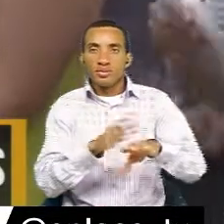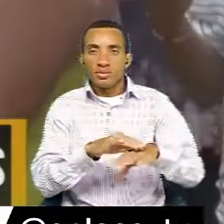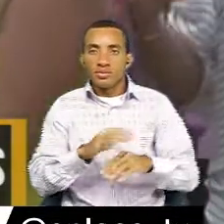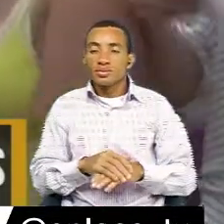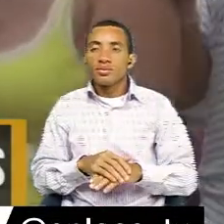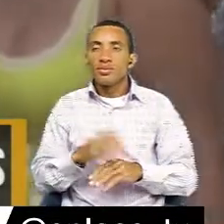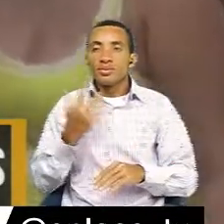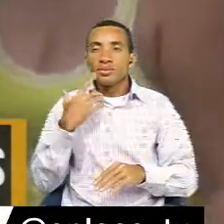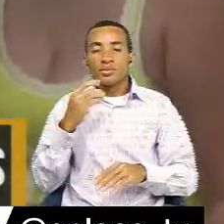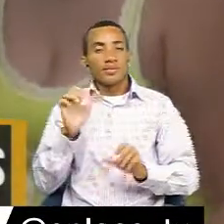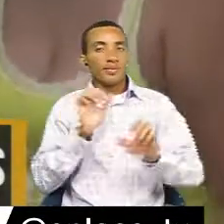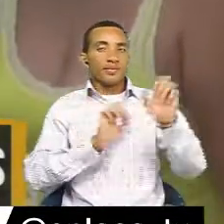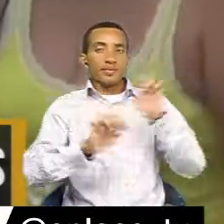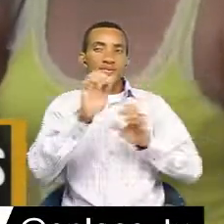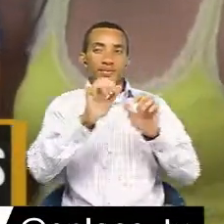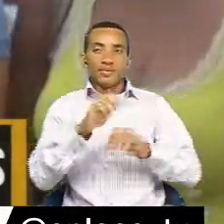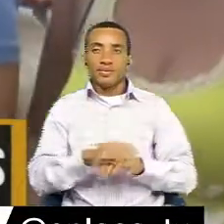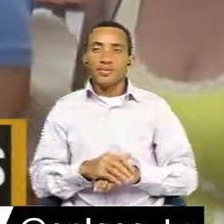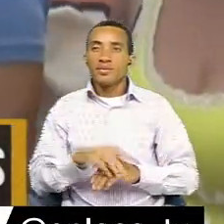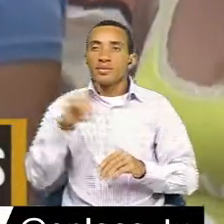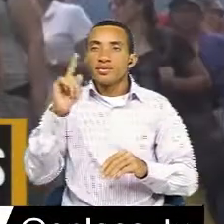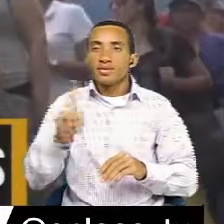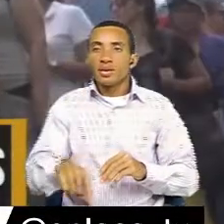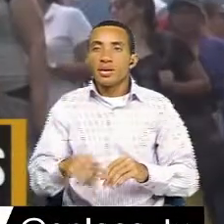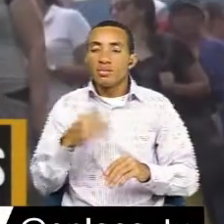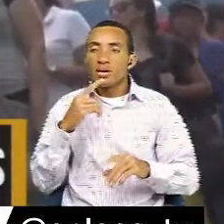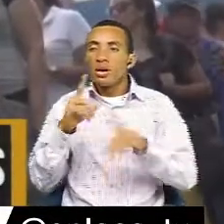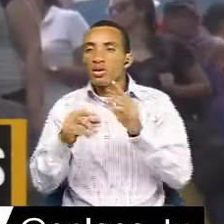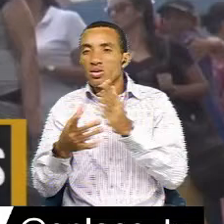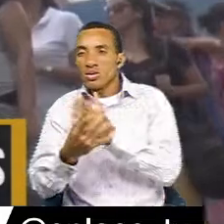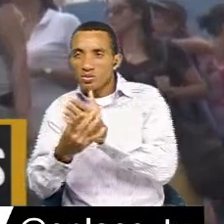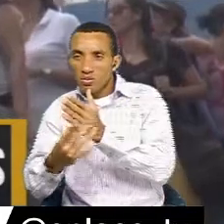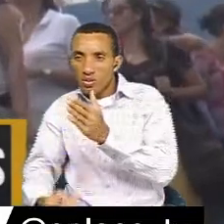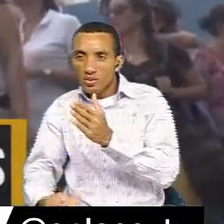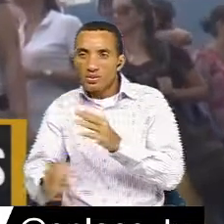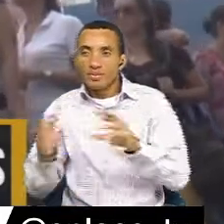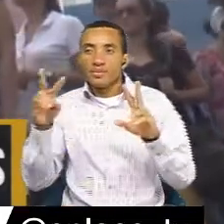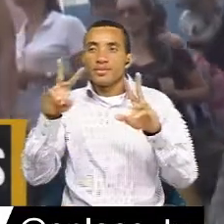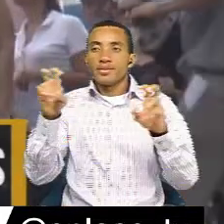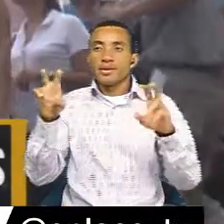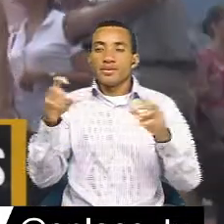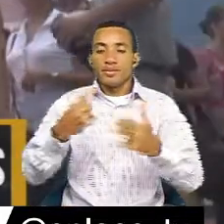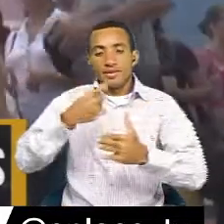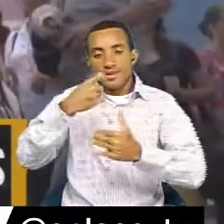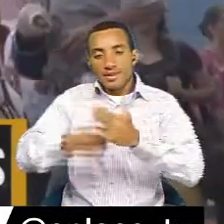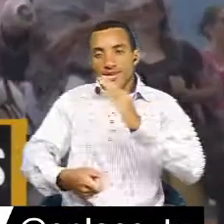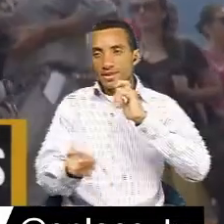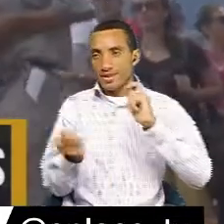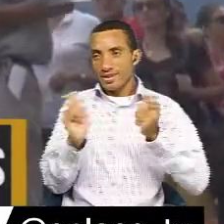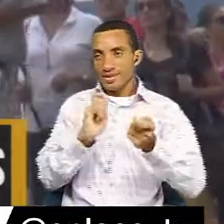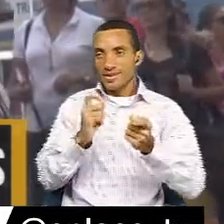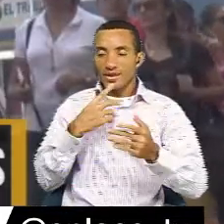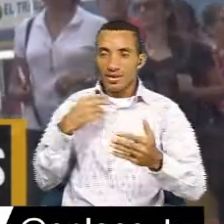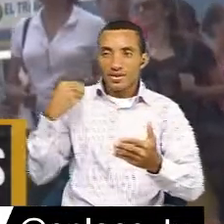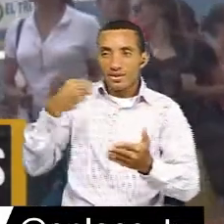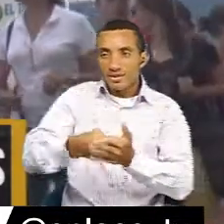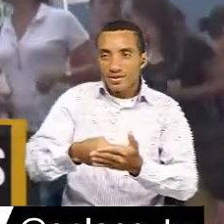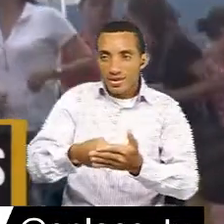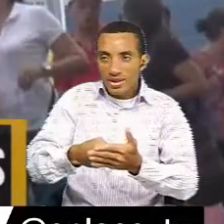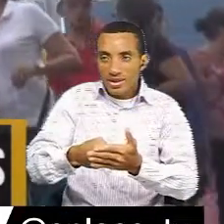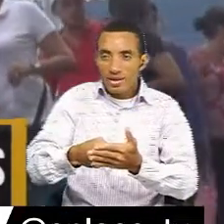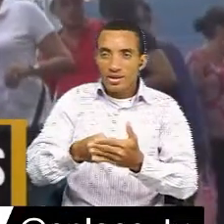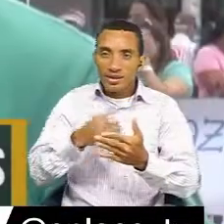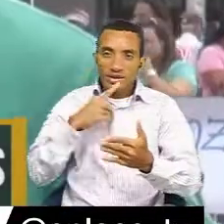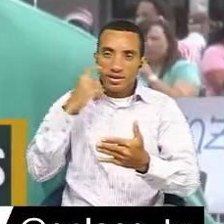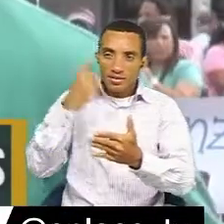rechazar lo que para ellos es un atentado contra la clase menos favorecidas. Temas como el de la reforma tributaria fueron los tocados. Hoy